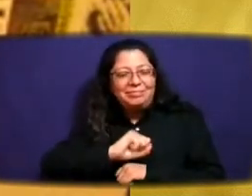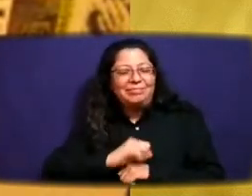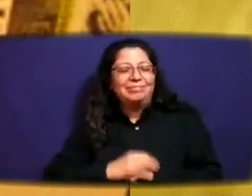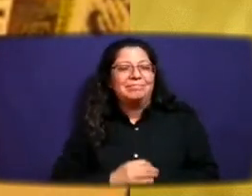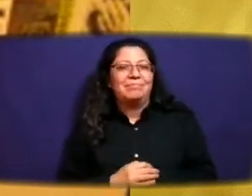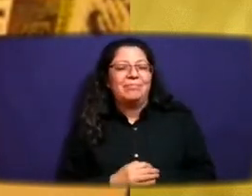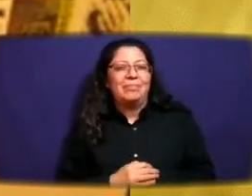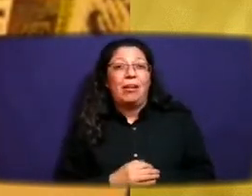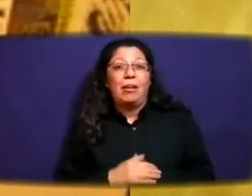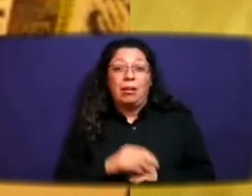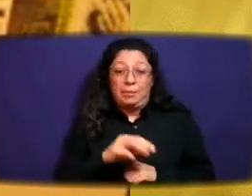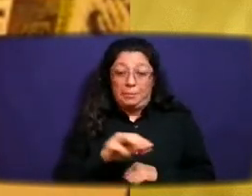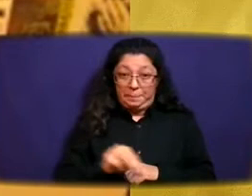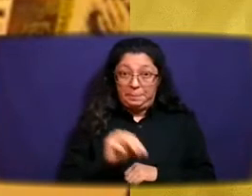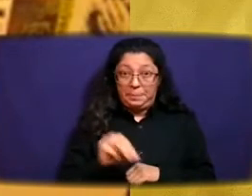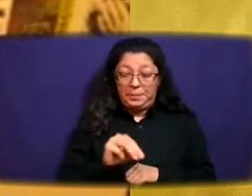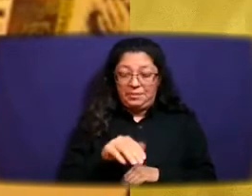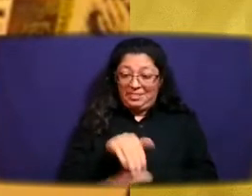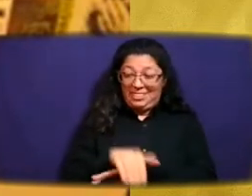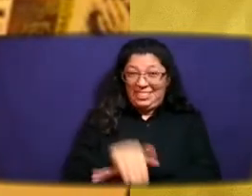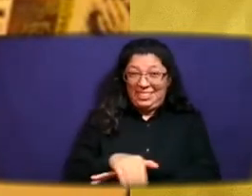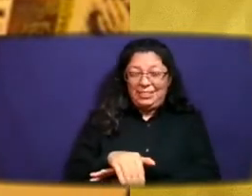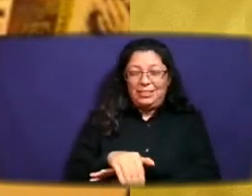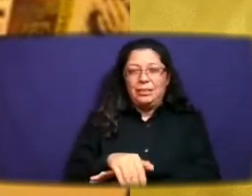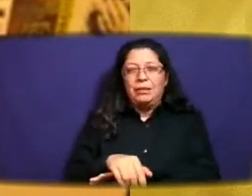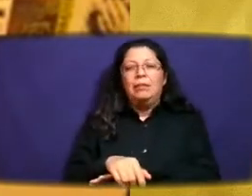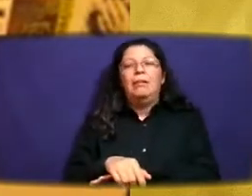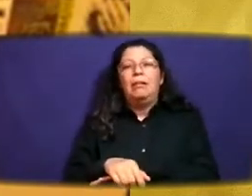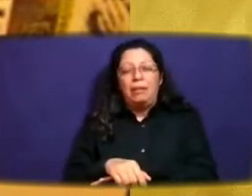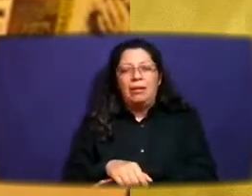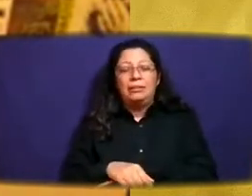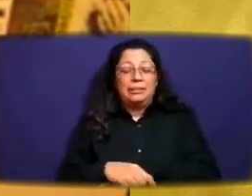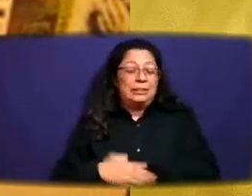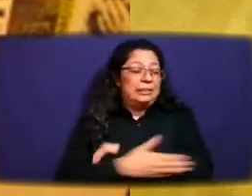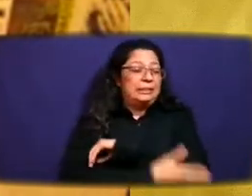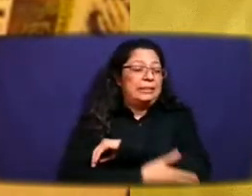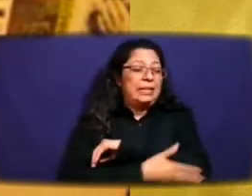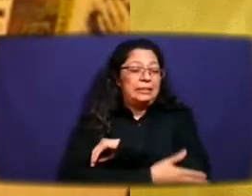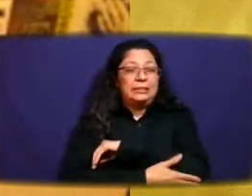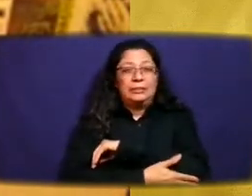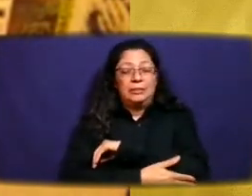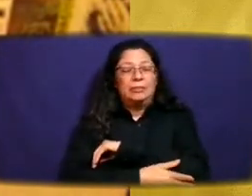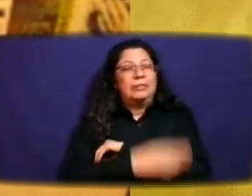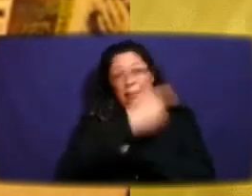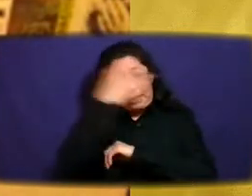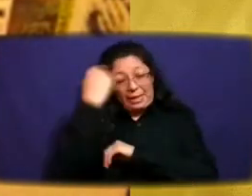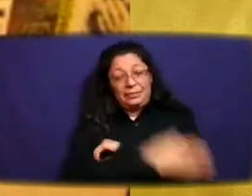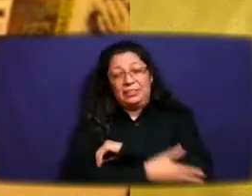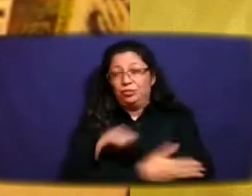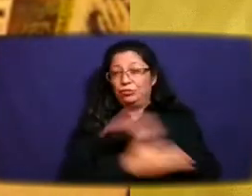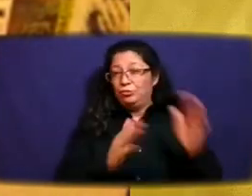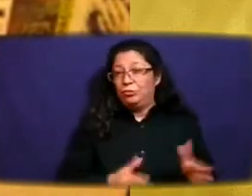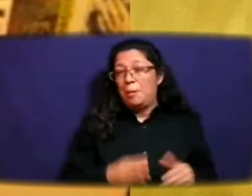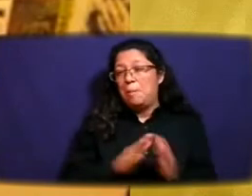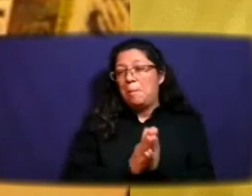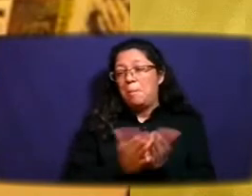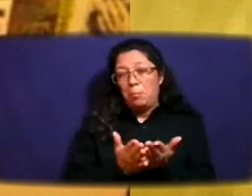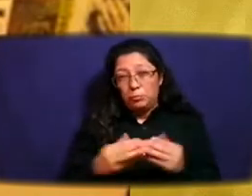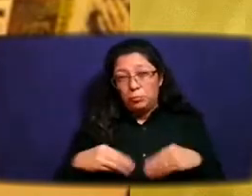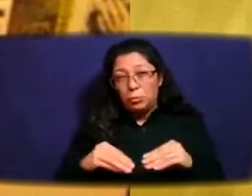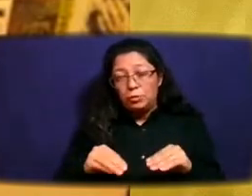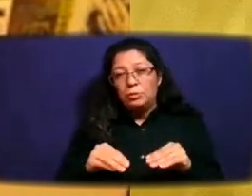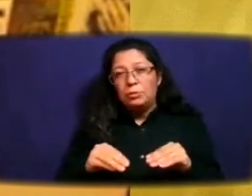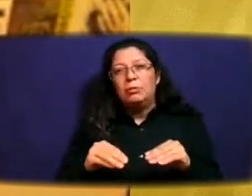Los lunes por la noche, la Librería Nacionalista Negra en la esquina ofrece clases en